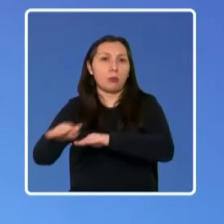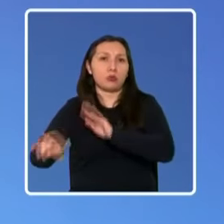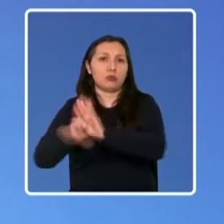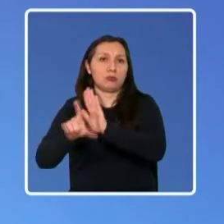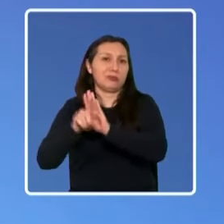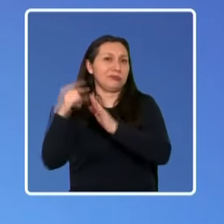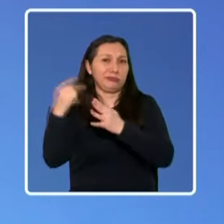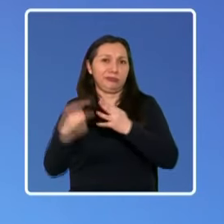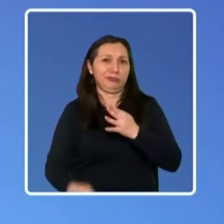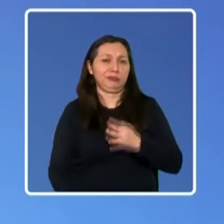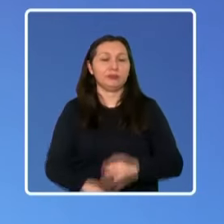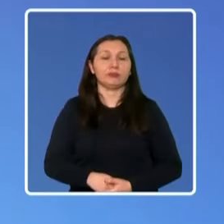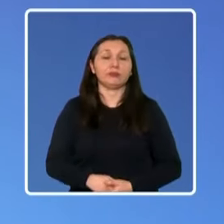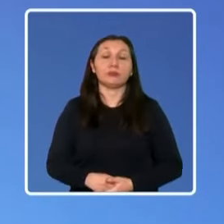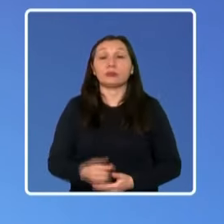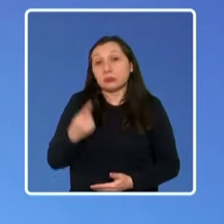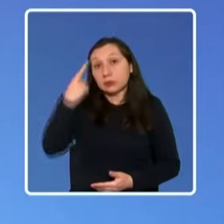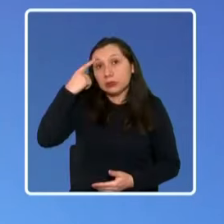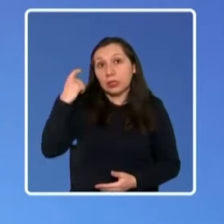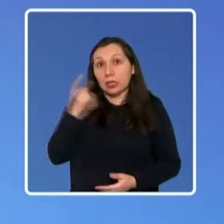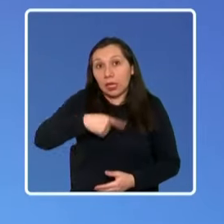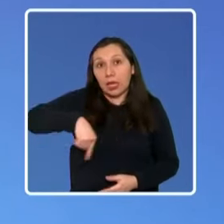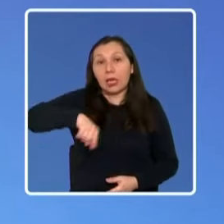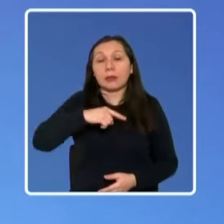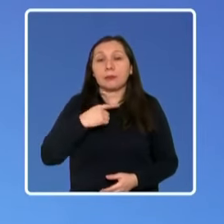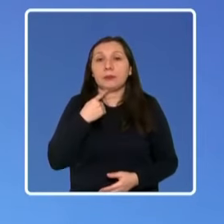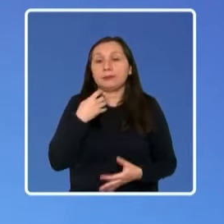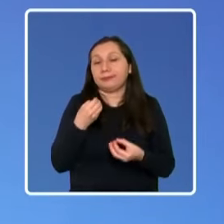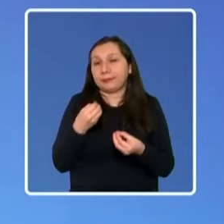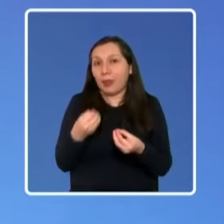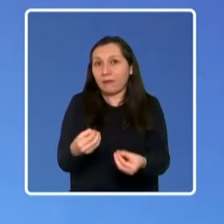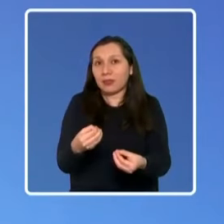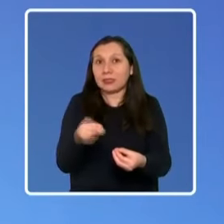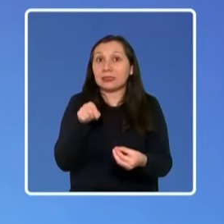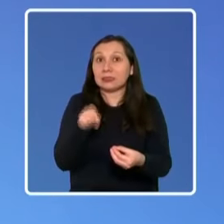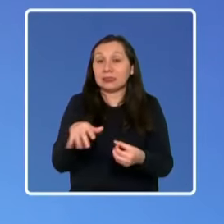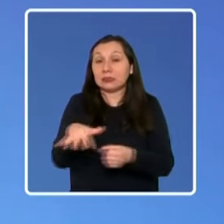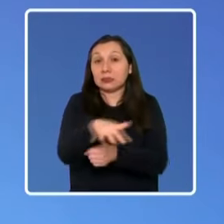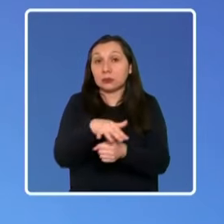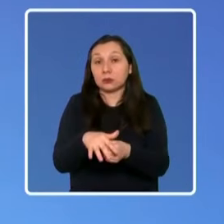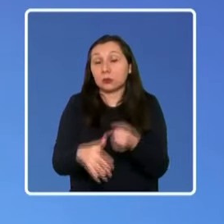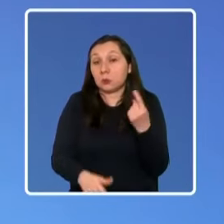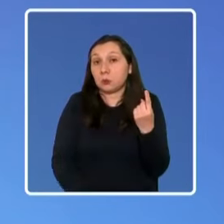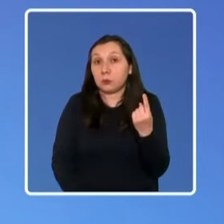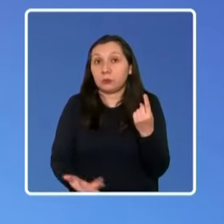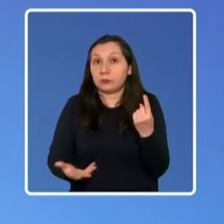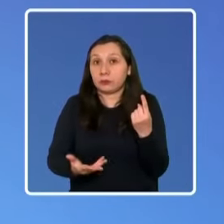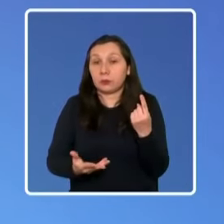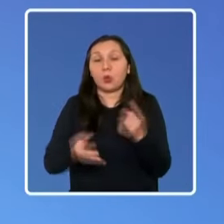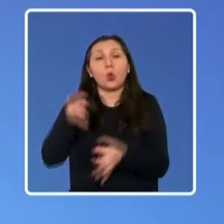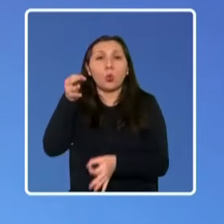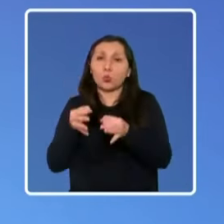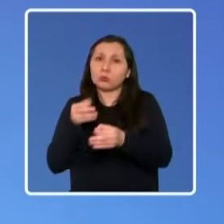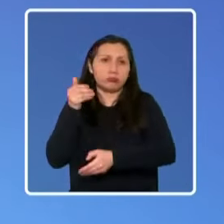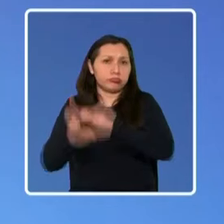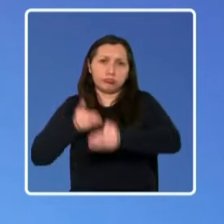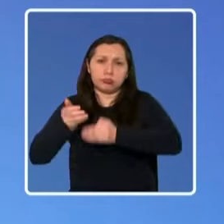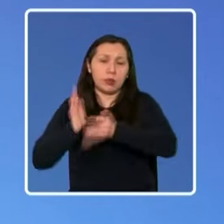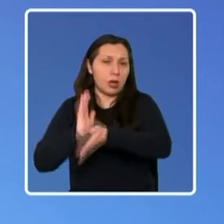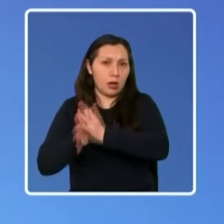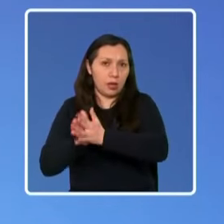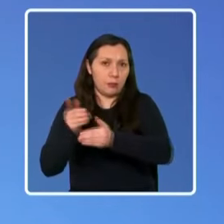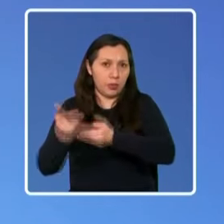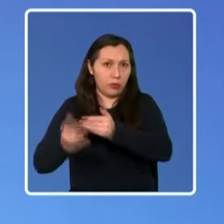etcétera. Y creemos que, evidentemente, frente a estos casos, uno, es que la justicia avance con